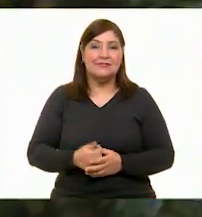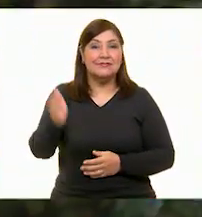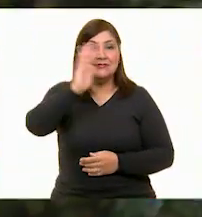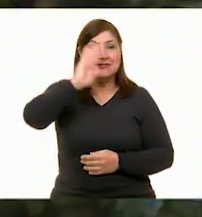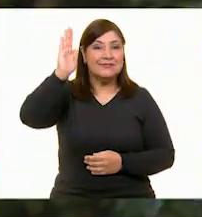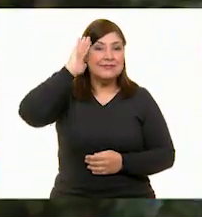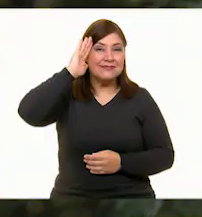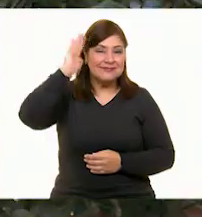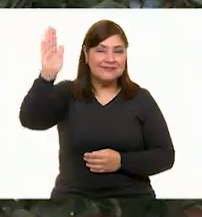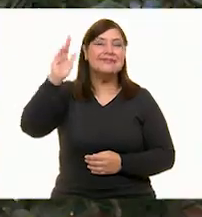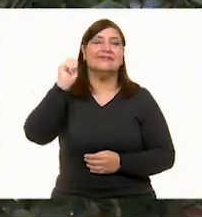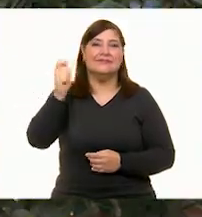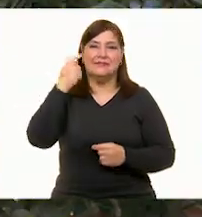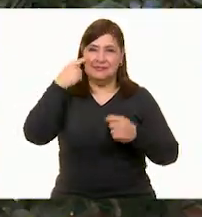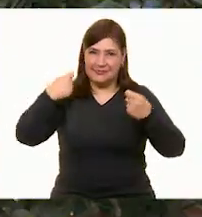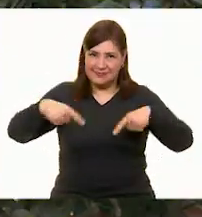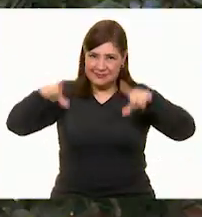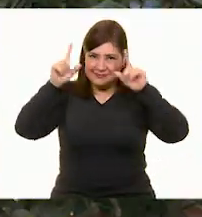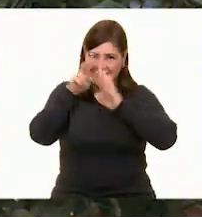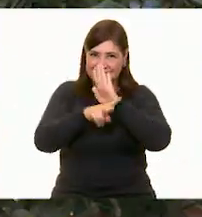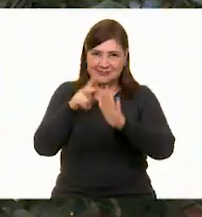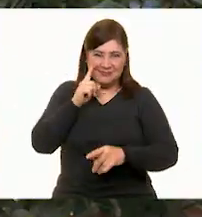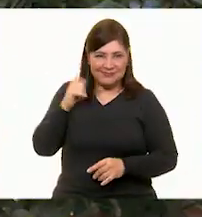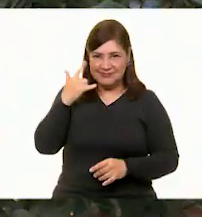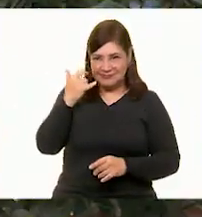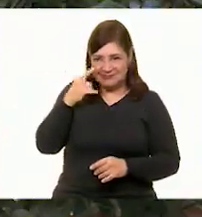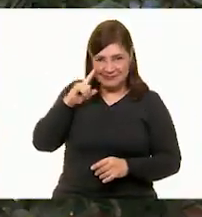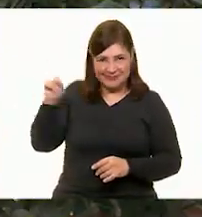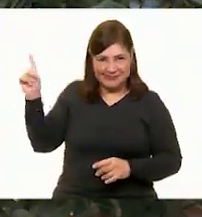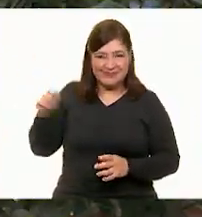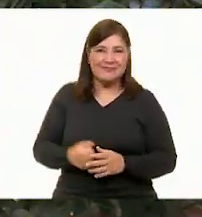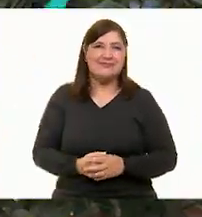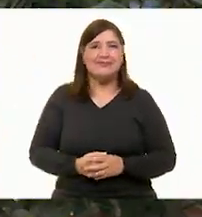¡Hola! ¡Vamos a ver el siguiente video!